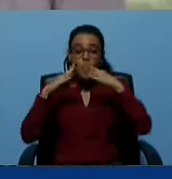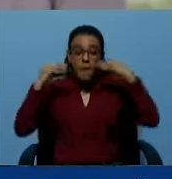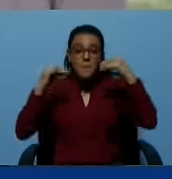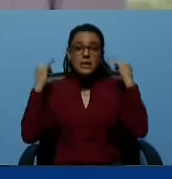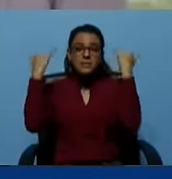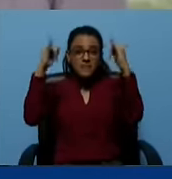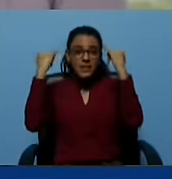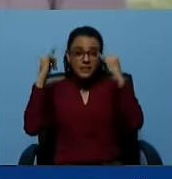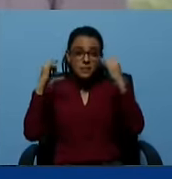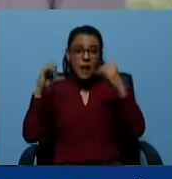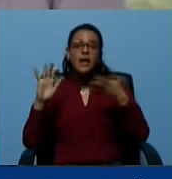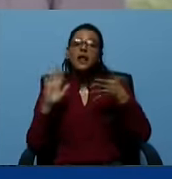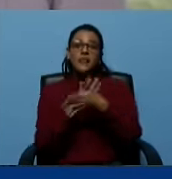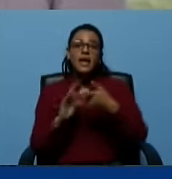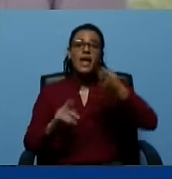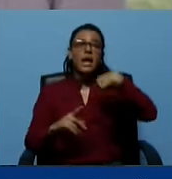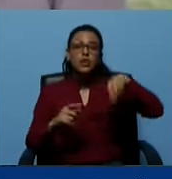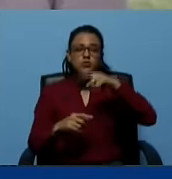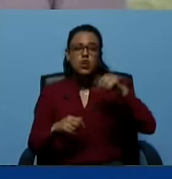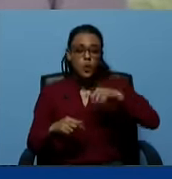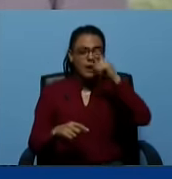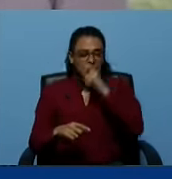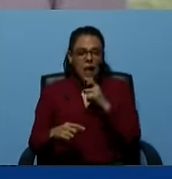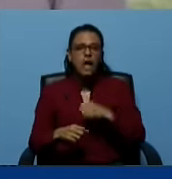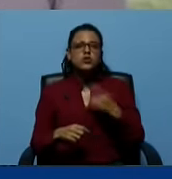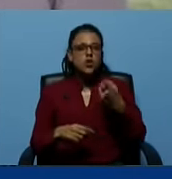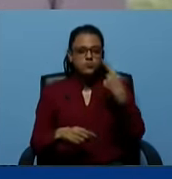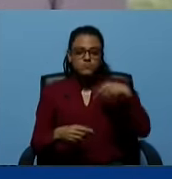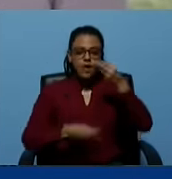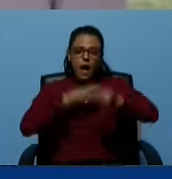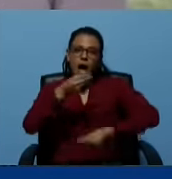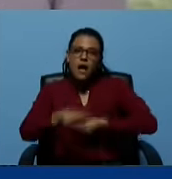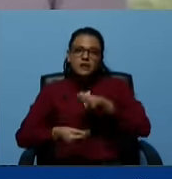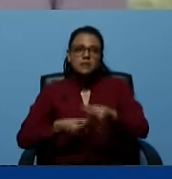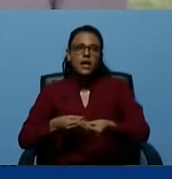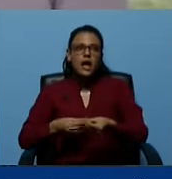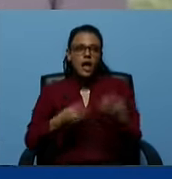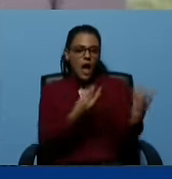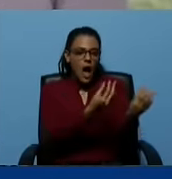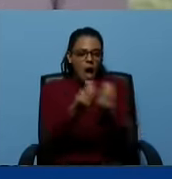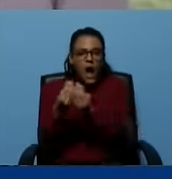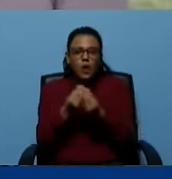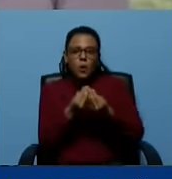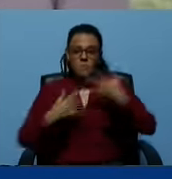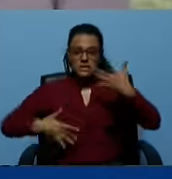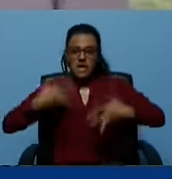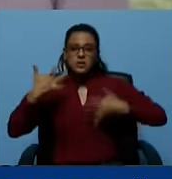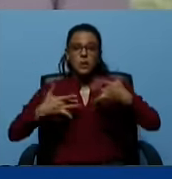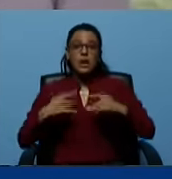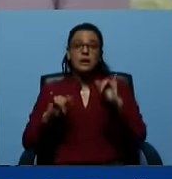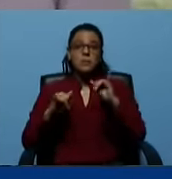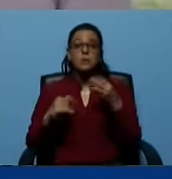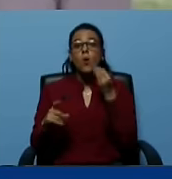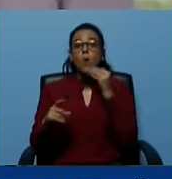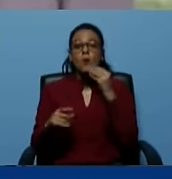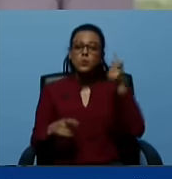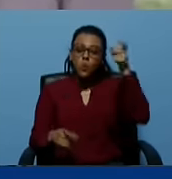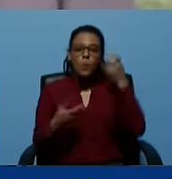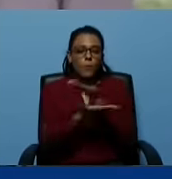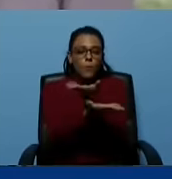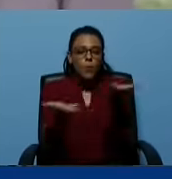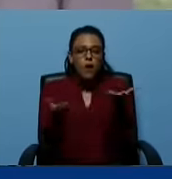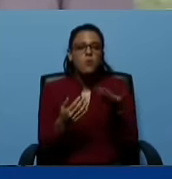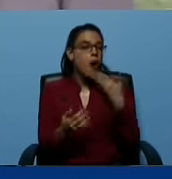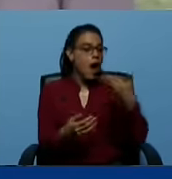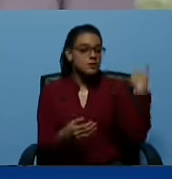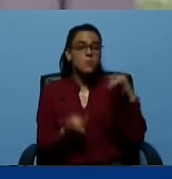festival que durante todo este año, presidente, ha estado acompañando la alegría de la juventud, del pueblo. Hace poquito,